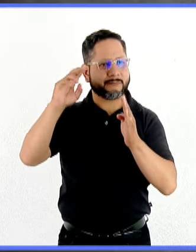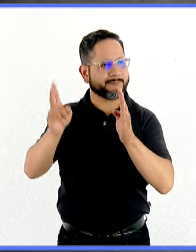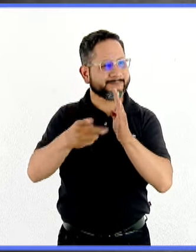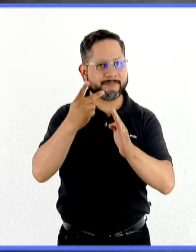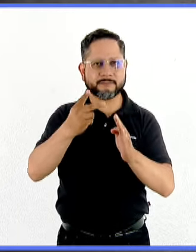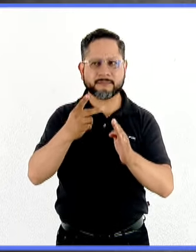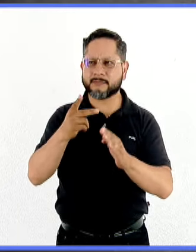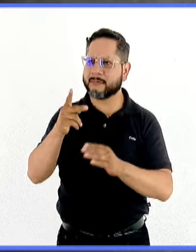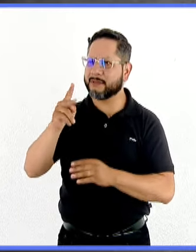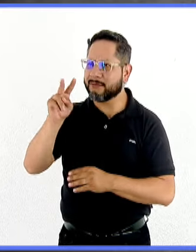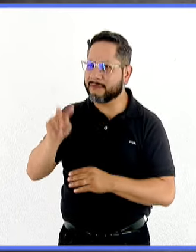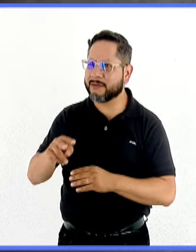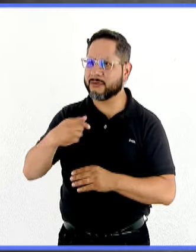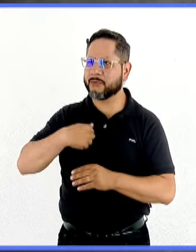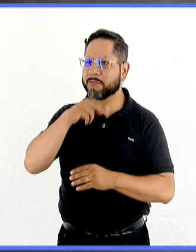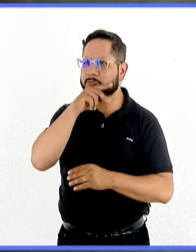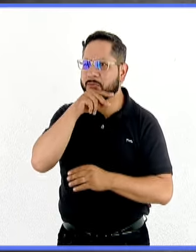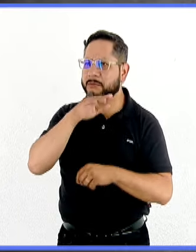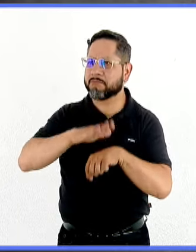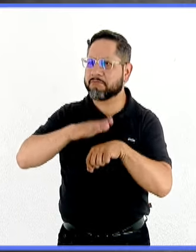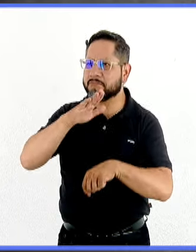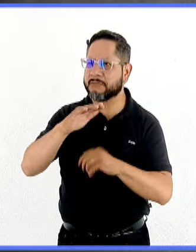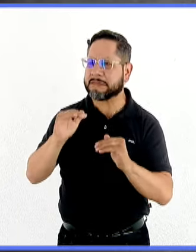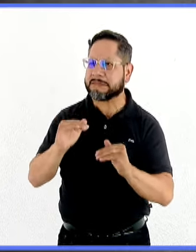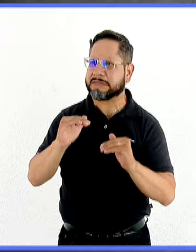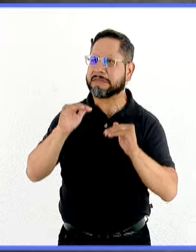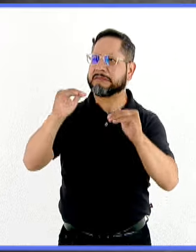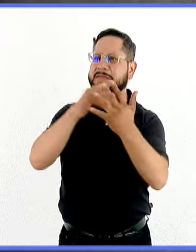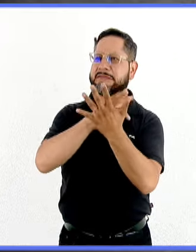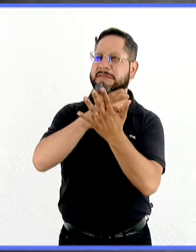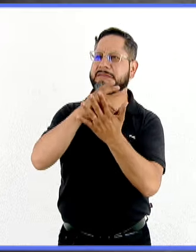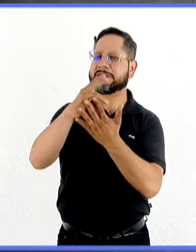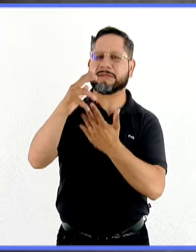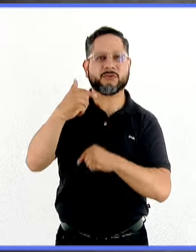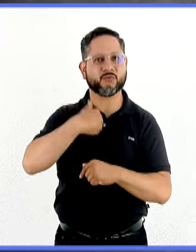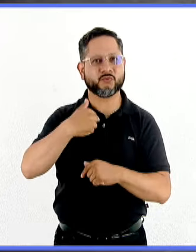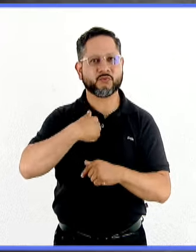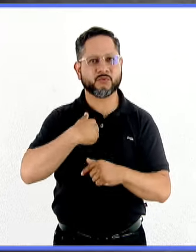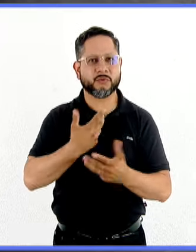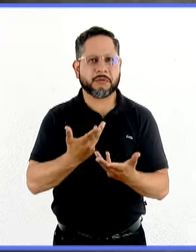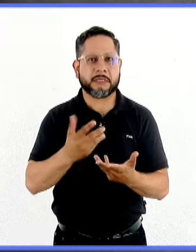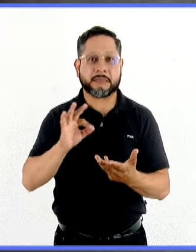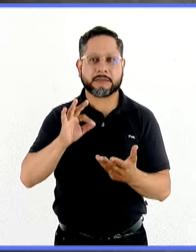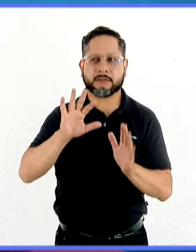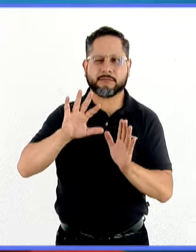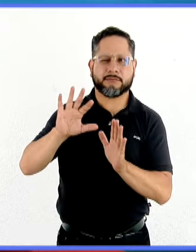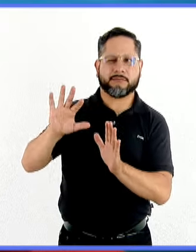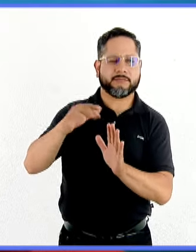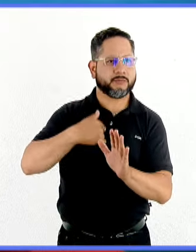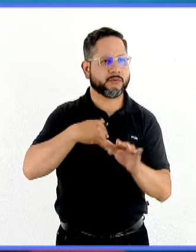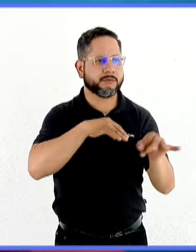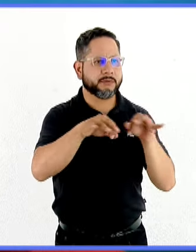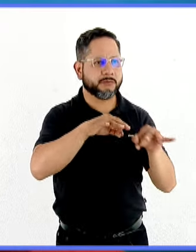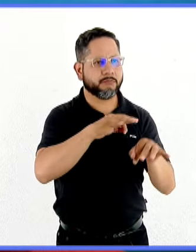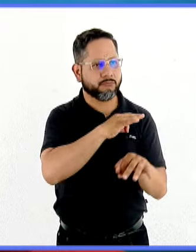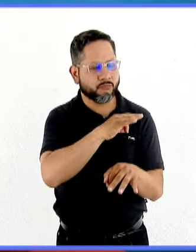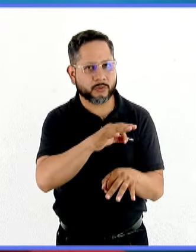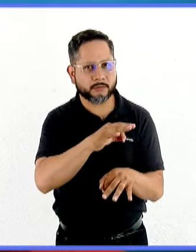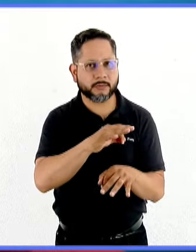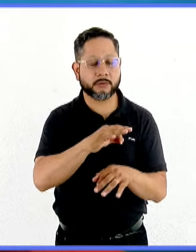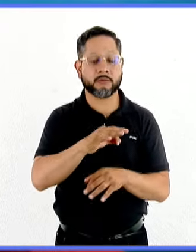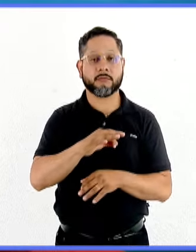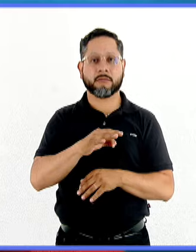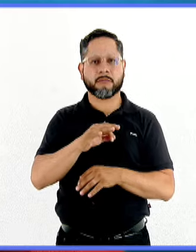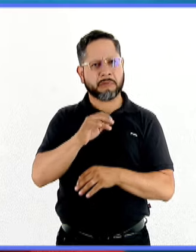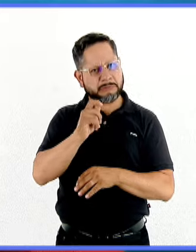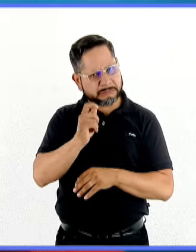realidad de esta sobrepreocupación, pero que aún así les impiden de alguna manera fluir con la actividad cotidiana. Es decir, todas las